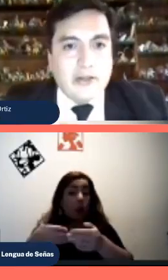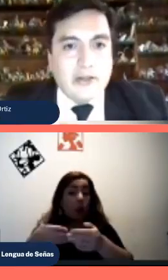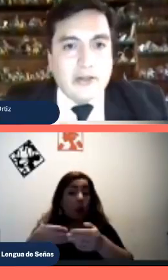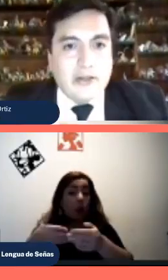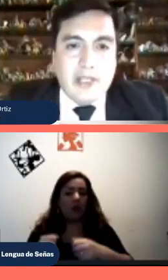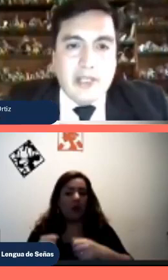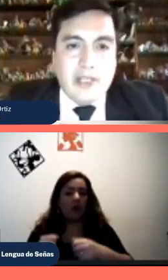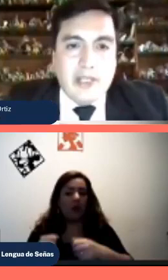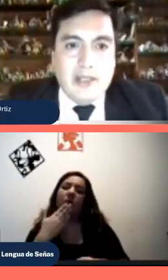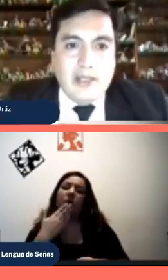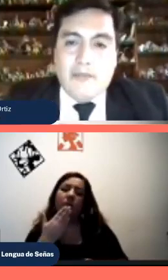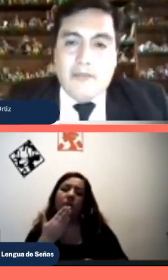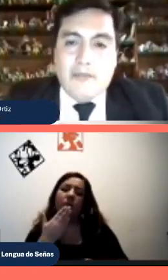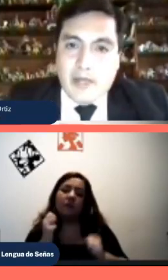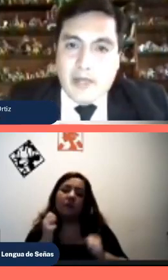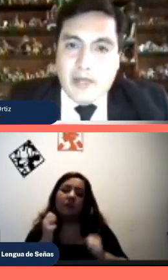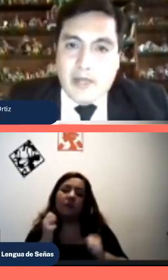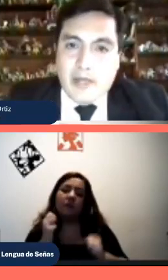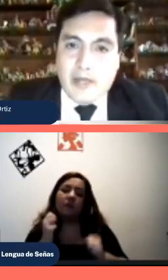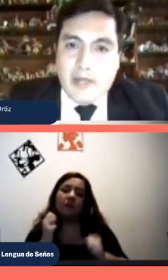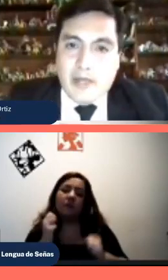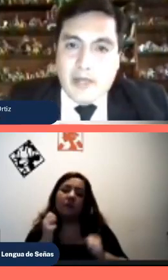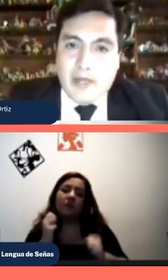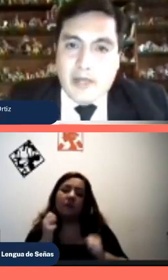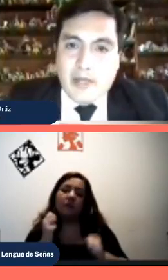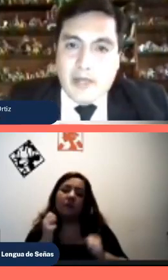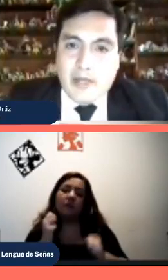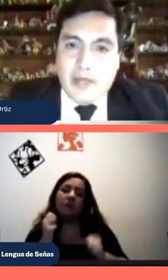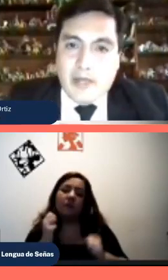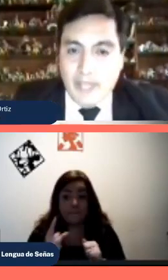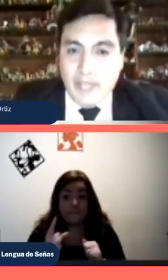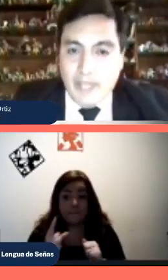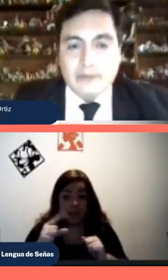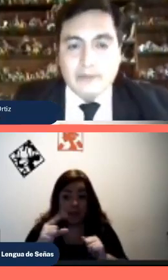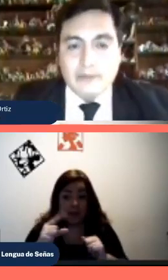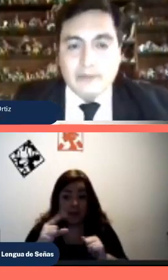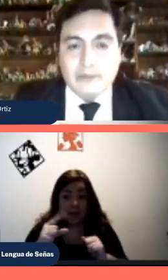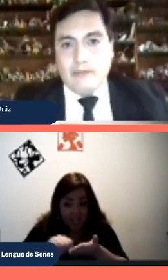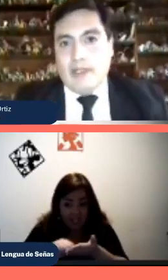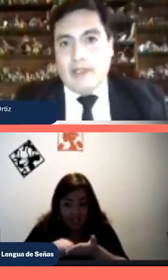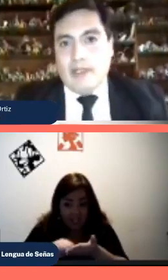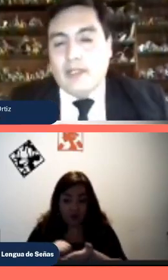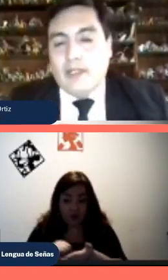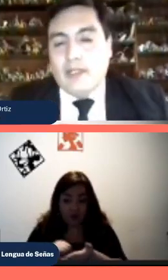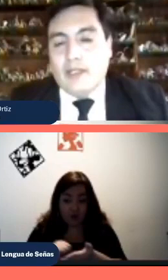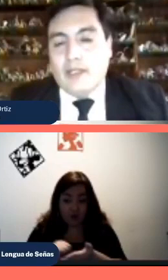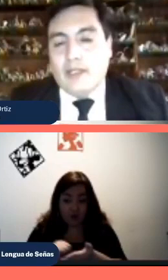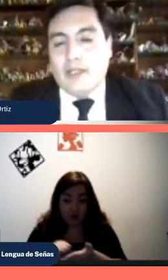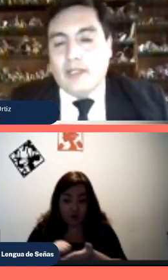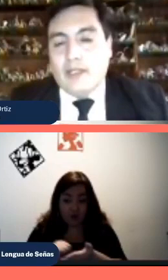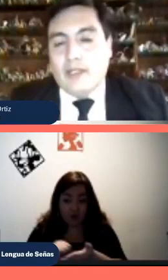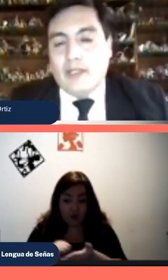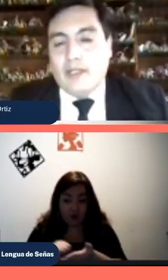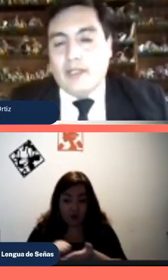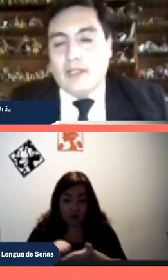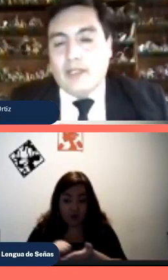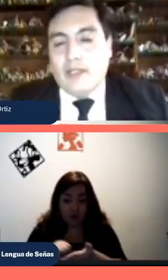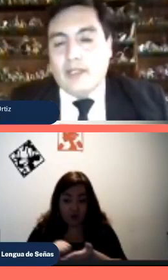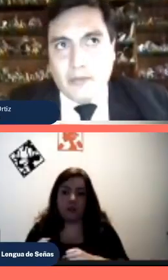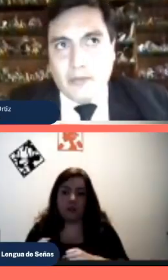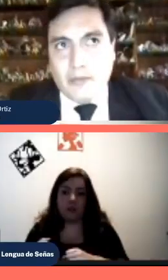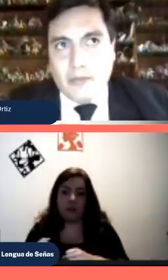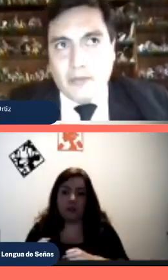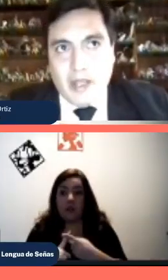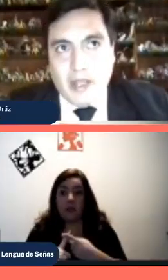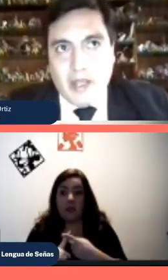sacar a colación ya que el primer registro de dinosaurio aviano, perteneciente a la región de Tarapacá, fue